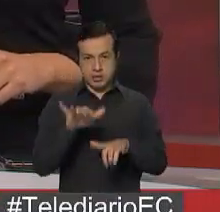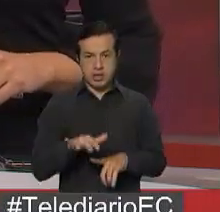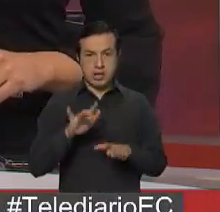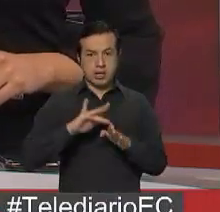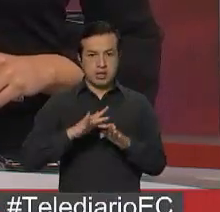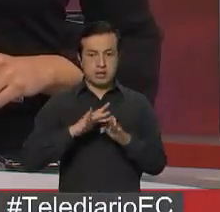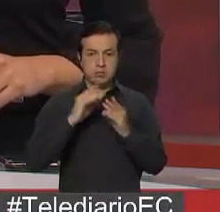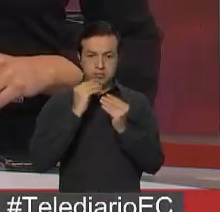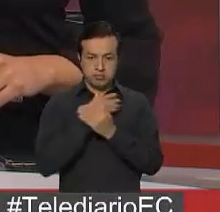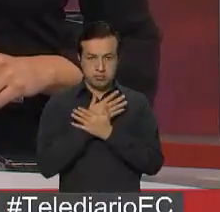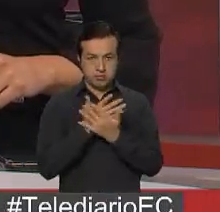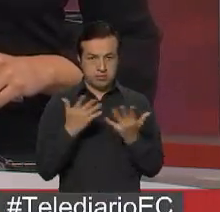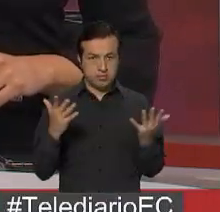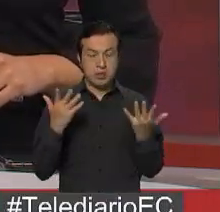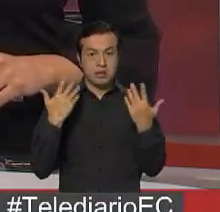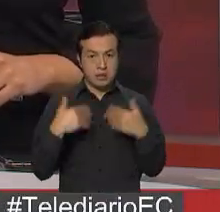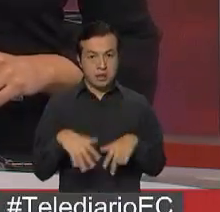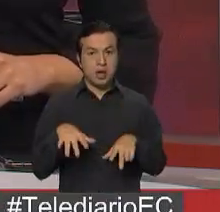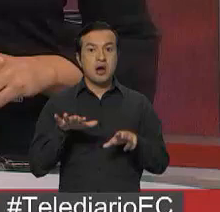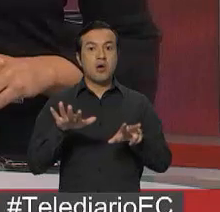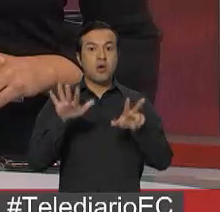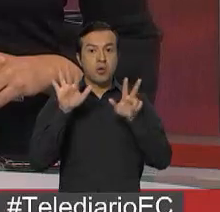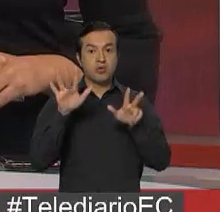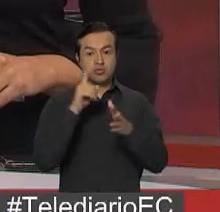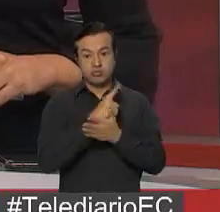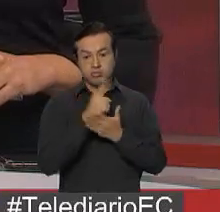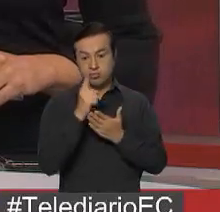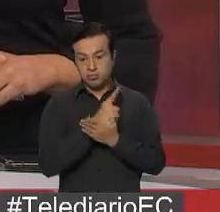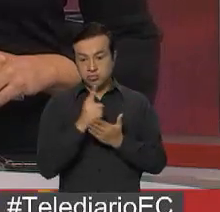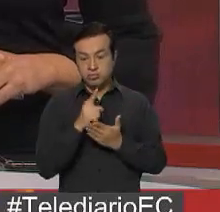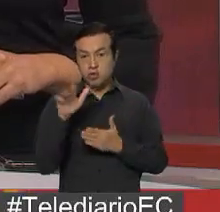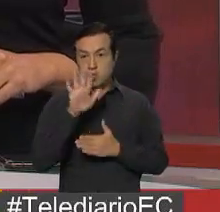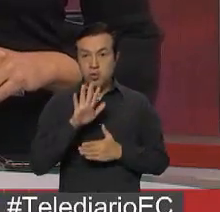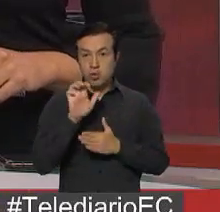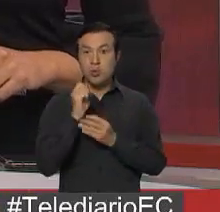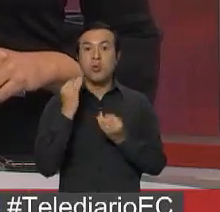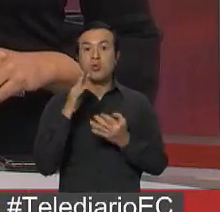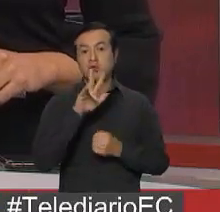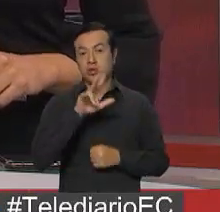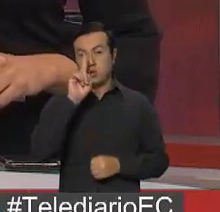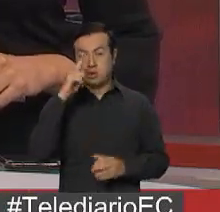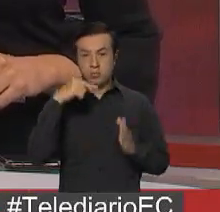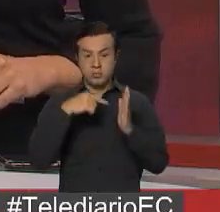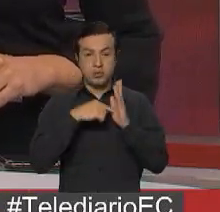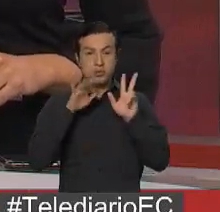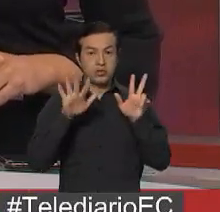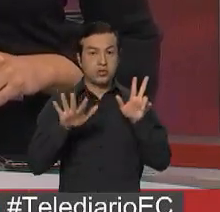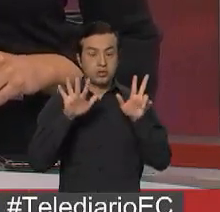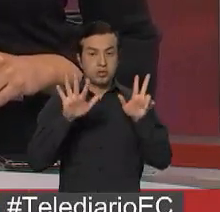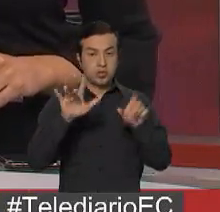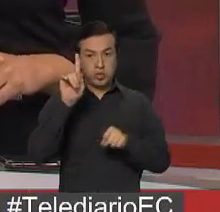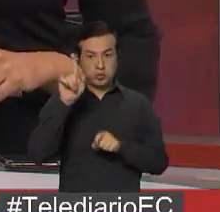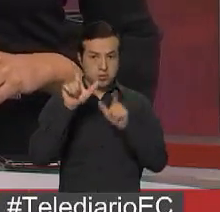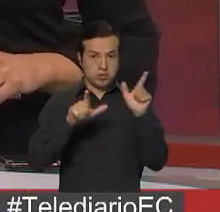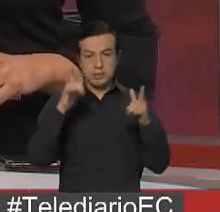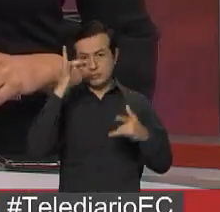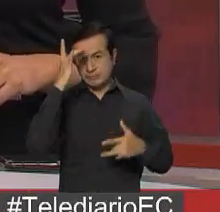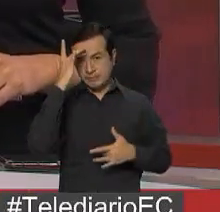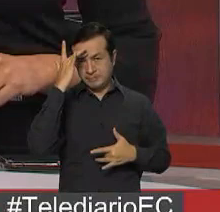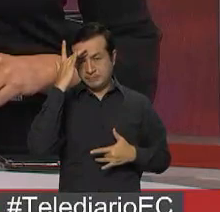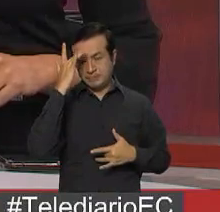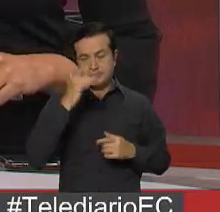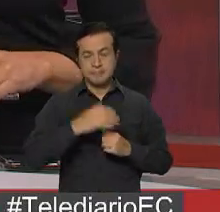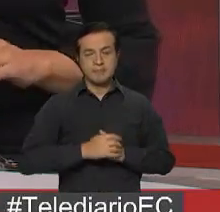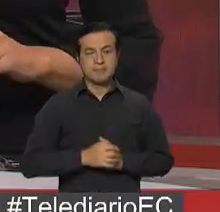riesgos al iniciar la octava semana de aislamiento el país registró 31 mil 881 casos confirmados de kobe